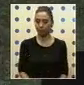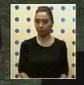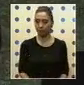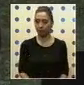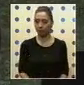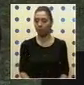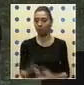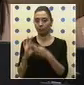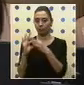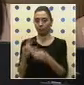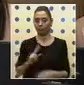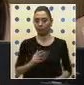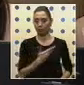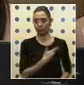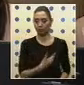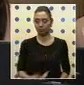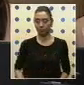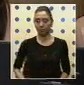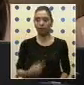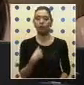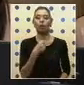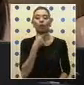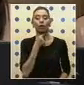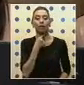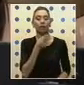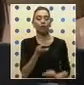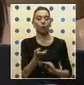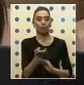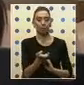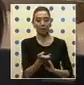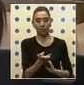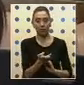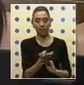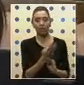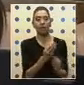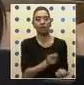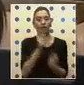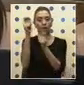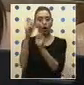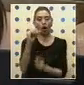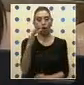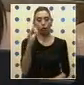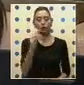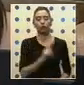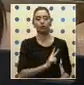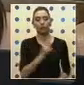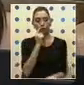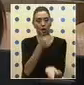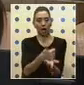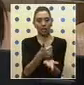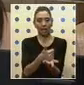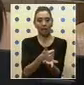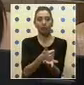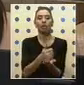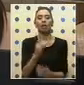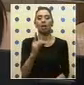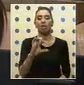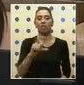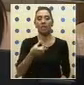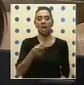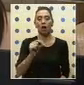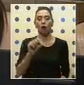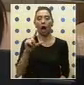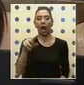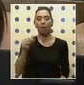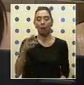Gracias, señor presidente. Quisiera solicitar que se remita un oficio al señor alcalde de la comuna de Diego de Almagro de